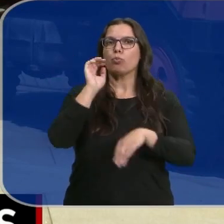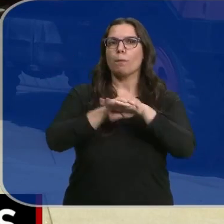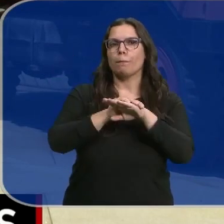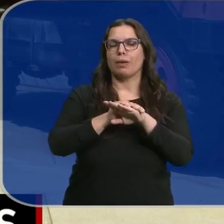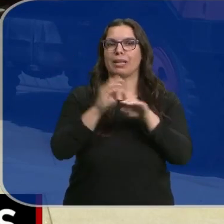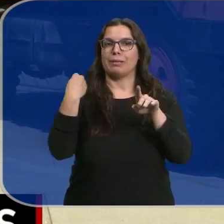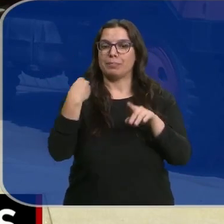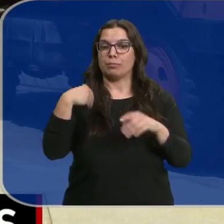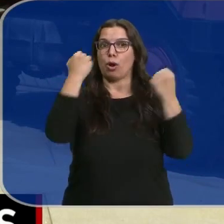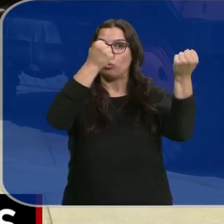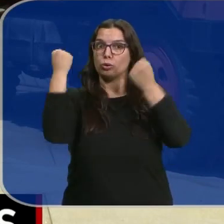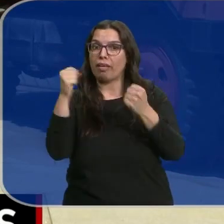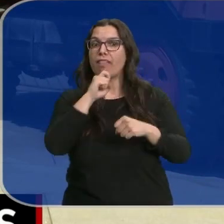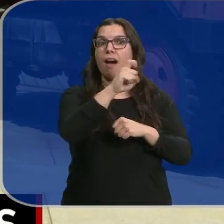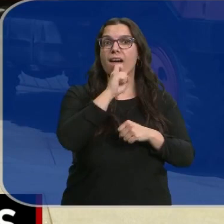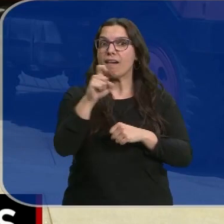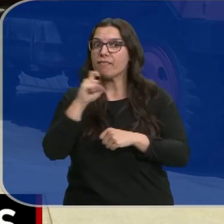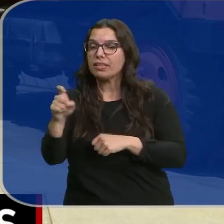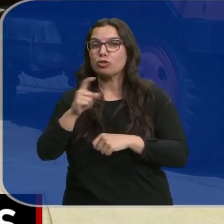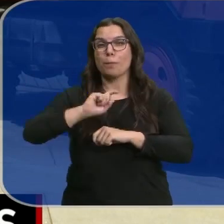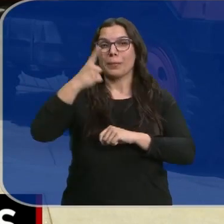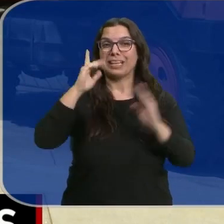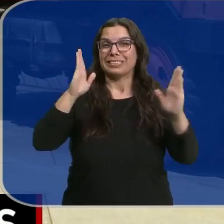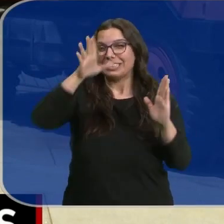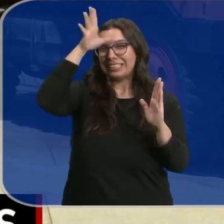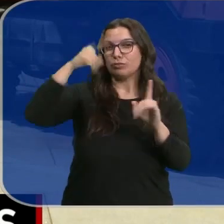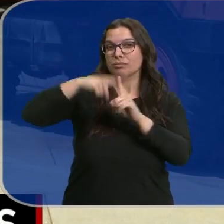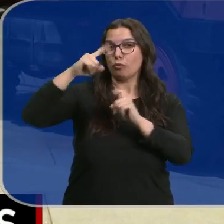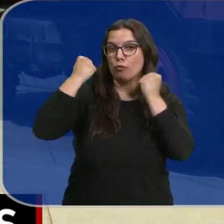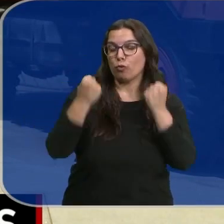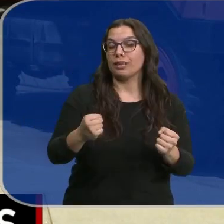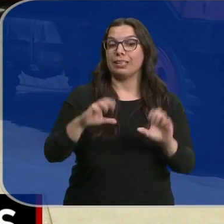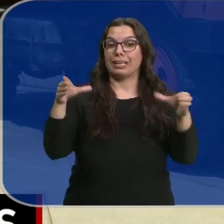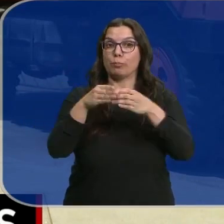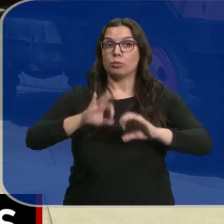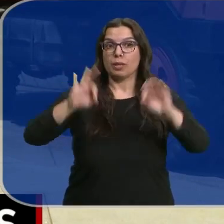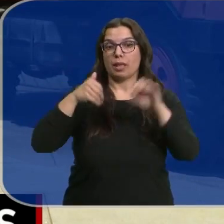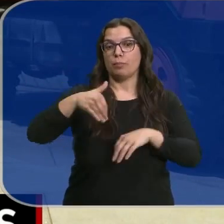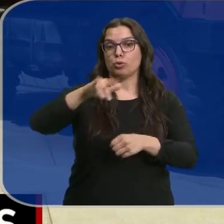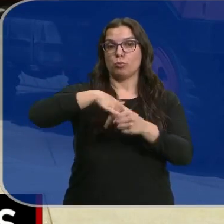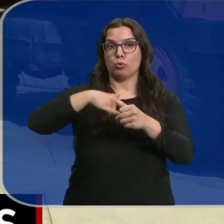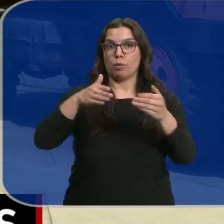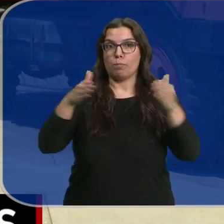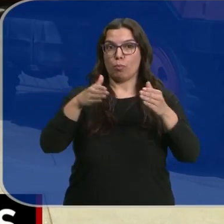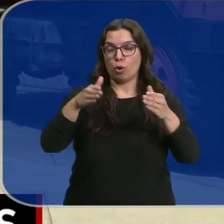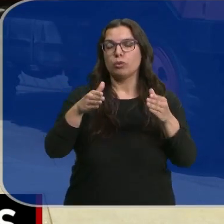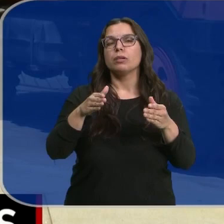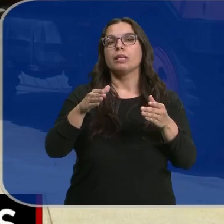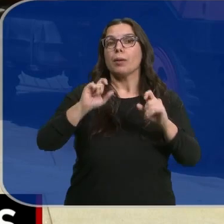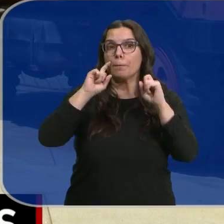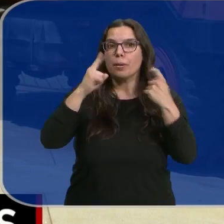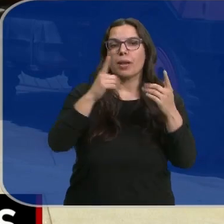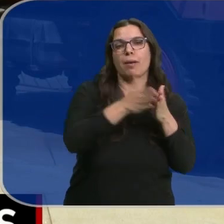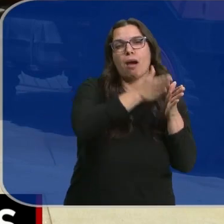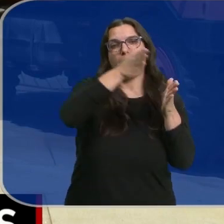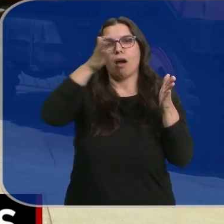las indicaciones de las autoridades, sobre todo en los meses de más calor. El operativo especial comienza el próximo lunes y por primera vez se